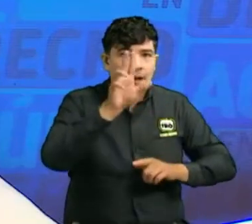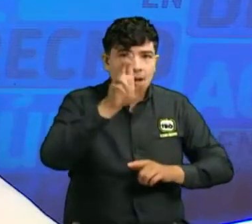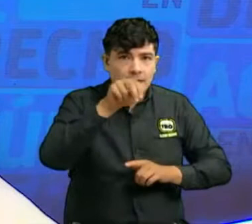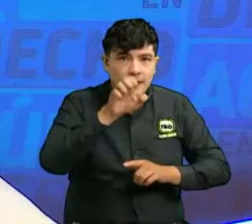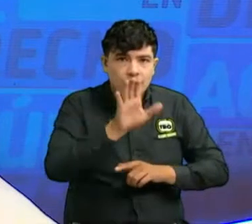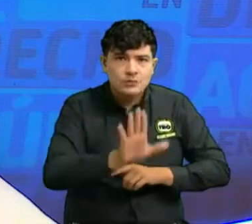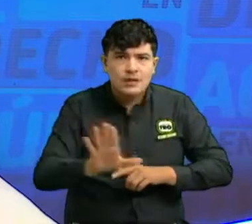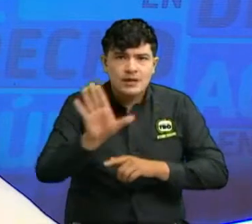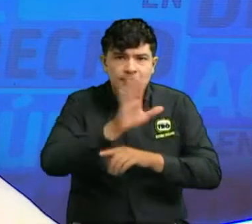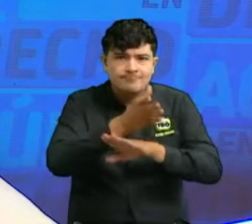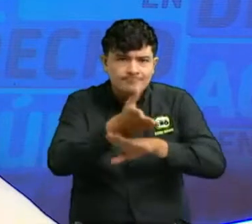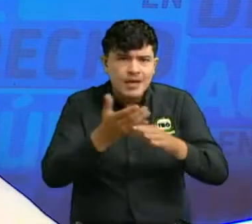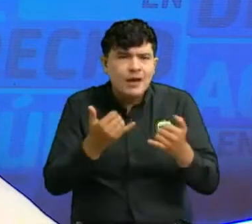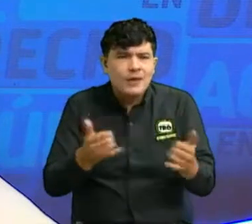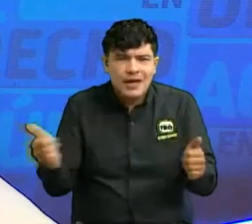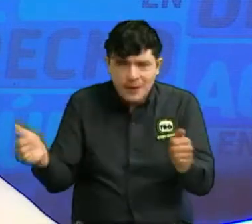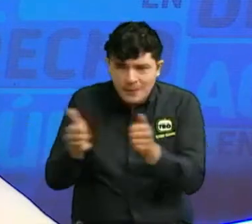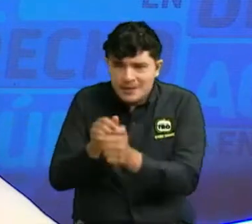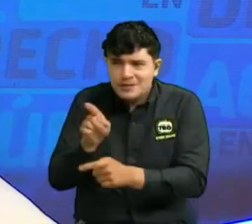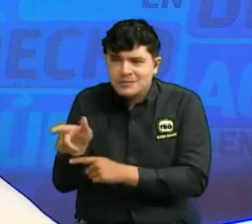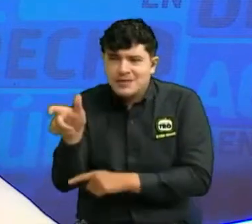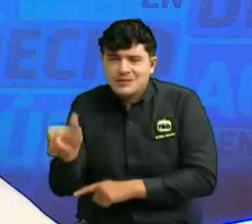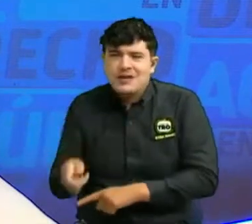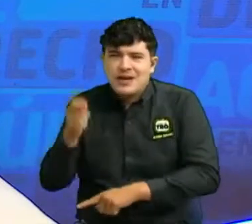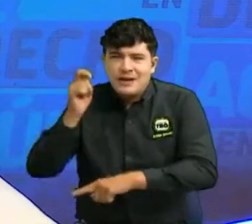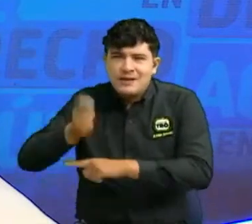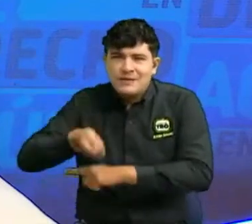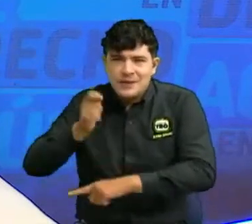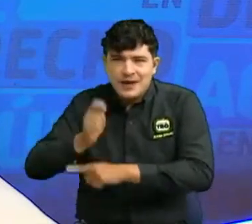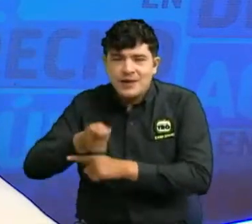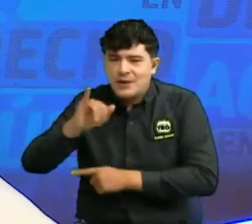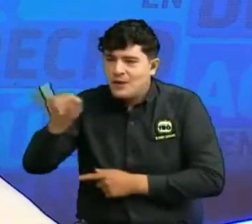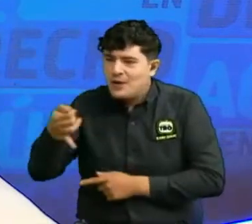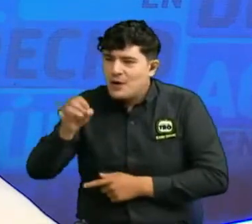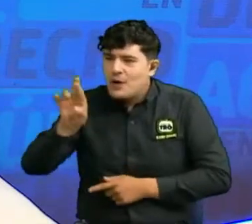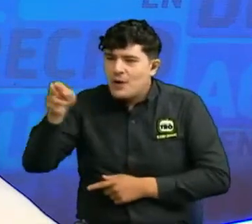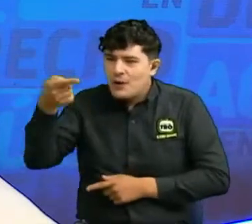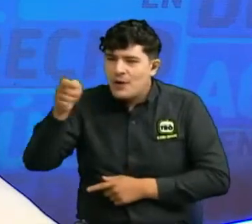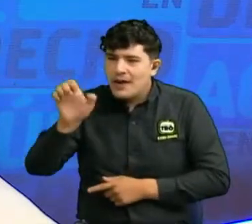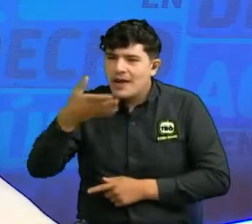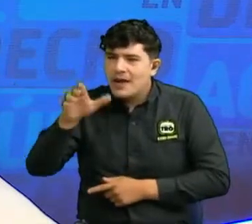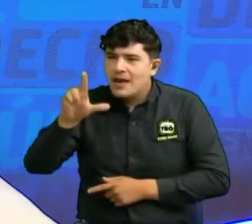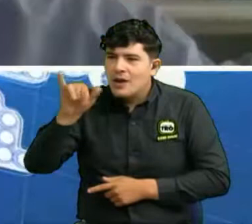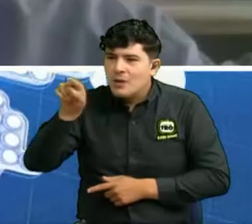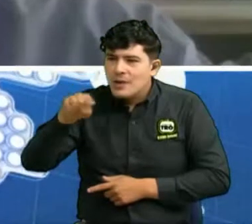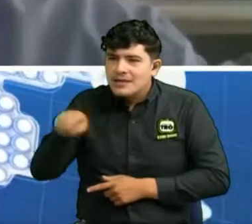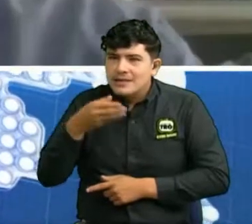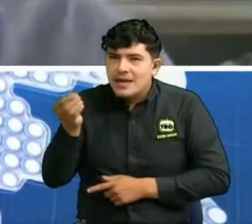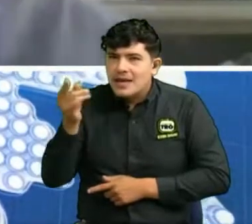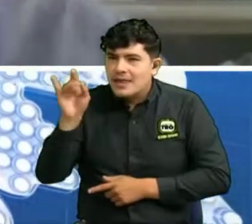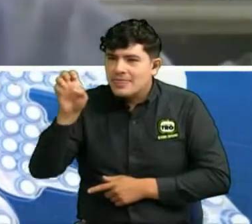pedido. Aquí se encuentra con nosotros el abogado Jorge Luis Quintero. Doctor, feliz tarde, bienvenido a Actúen Derecho.